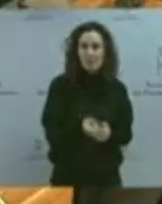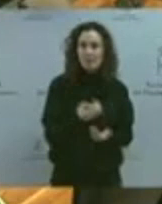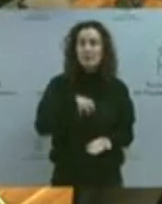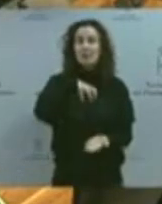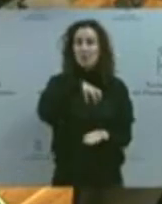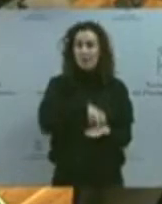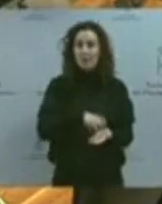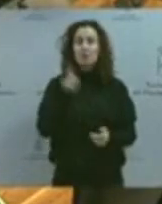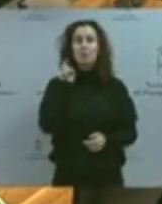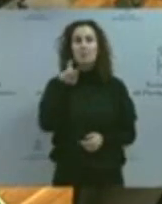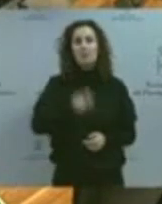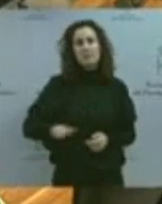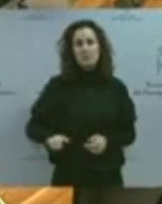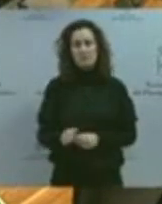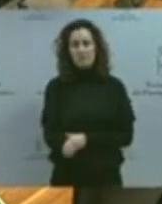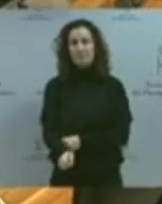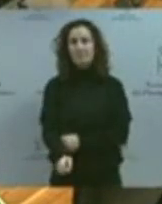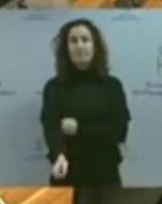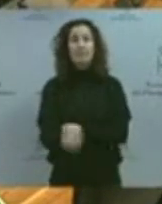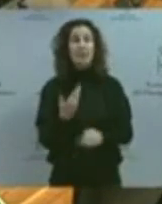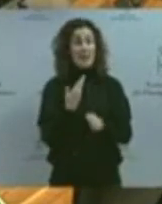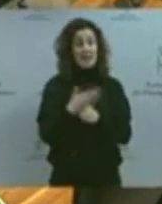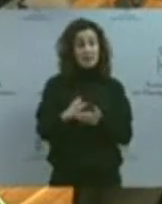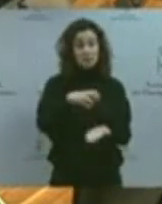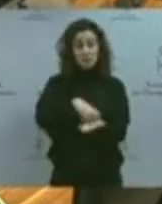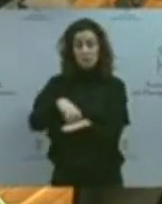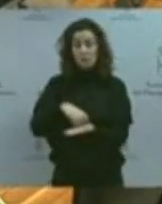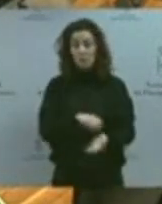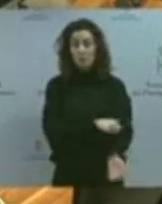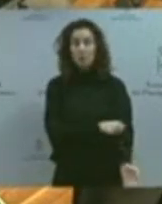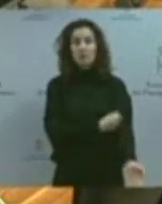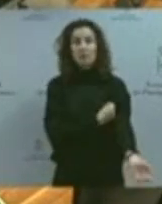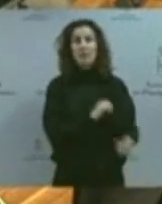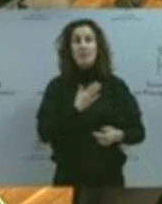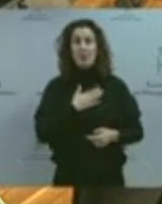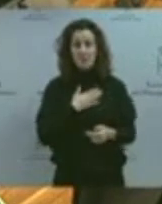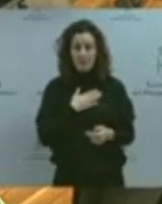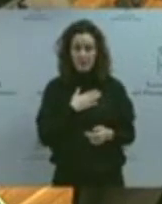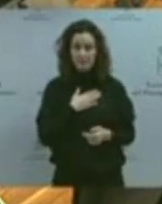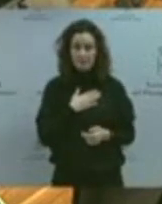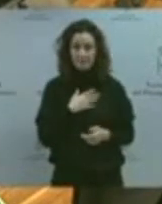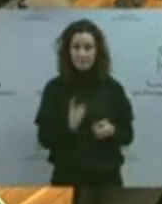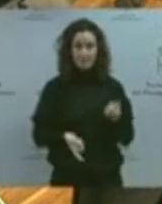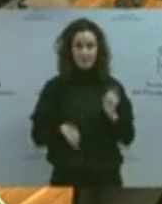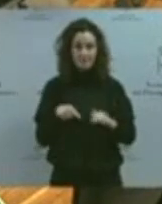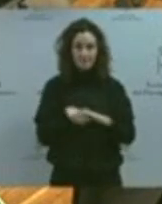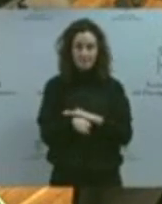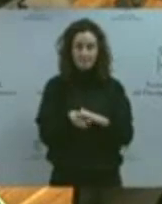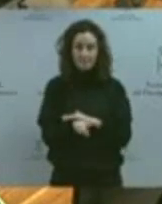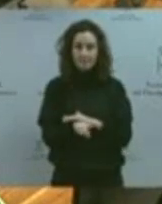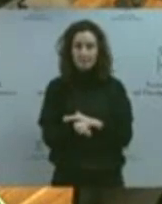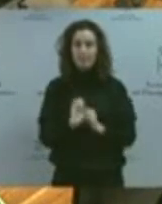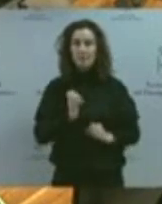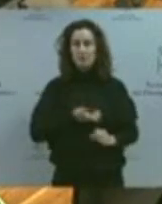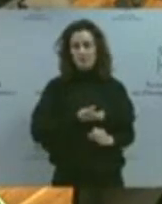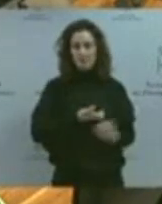de los centros es de propiedad y de gerencia municipal y la titularidad les